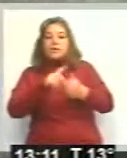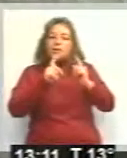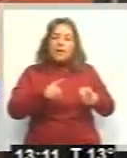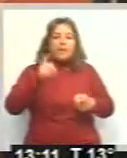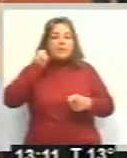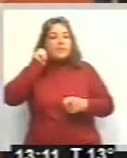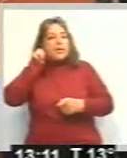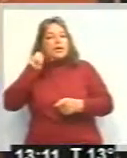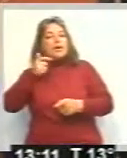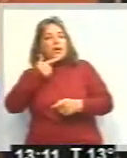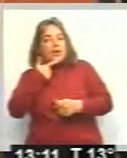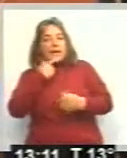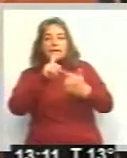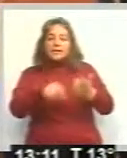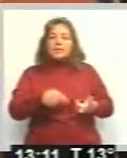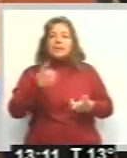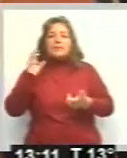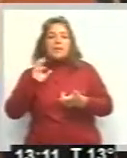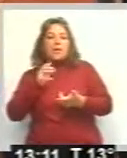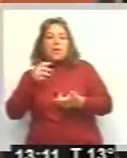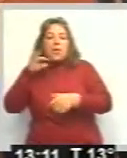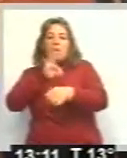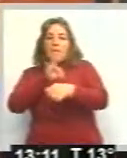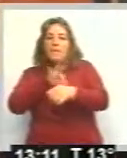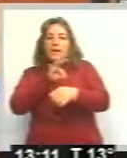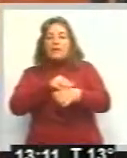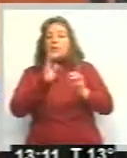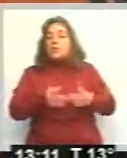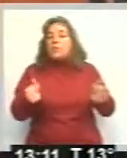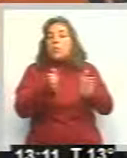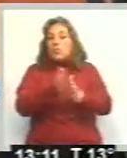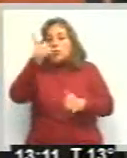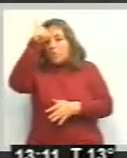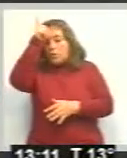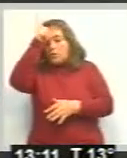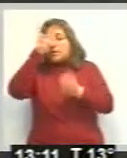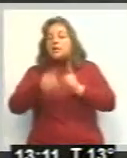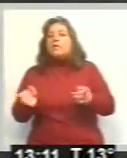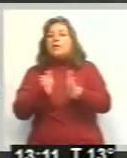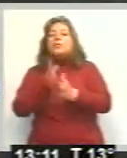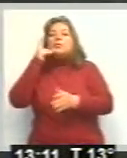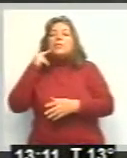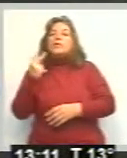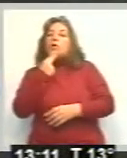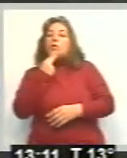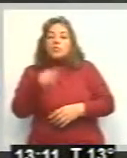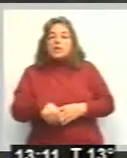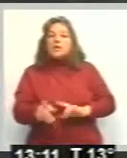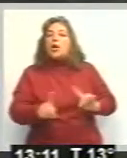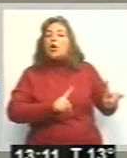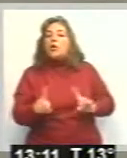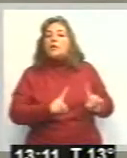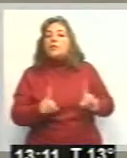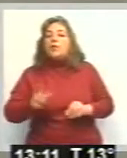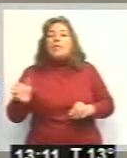también lo hacemos con SAMEC, con bomberos de la policía, y también lo hacemos junto a la policía de la agencia 911. Como te decía, en esta coordinación, para que tanto